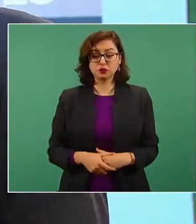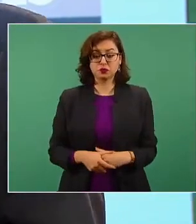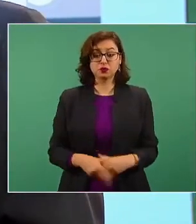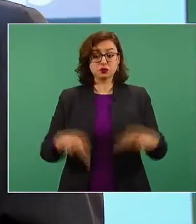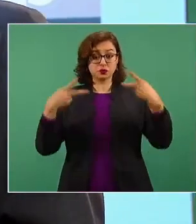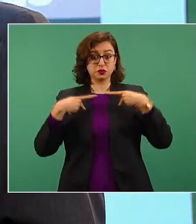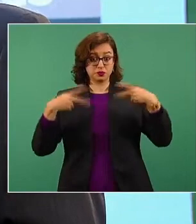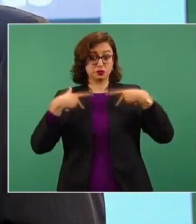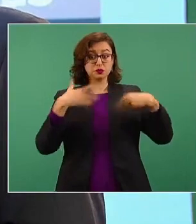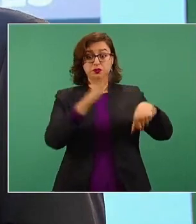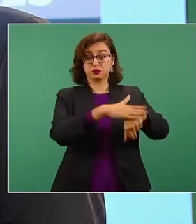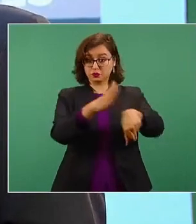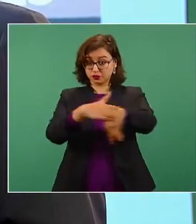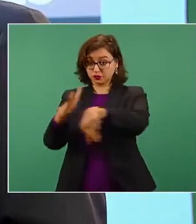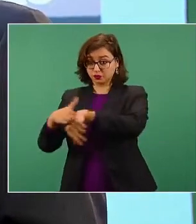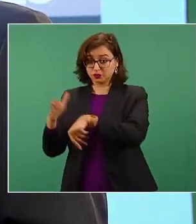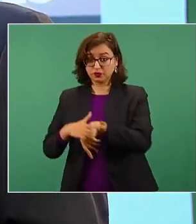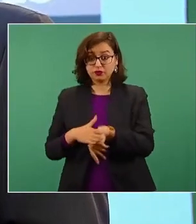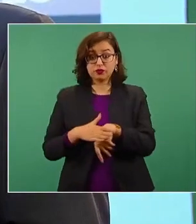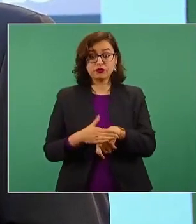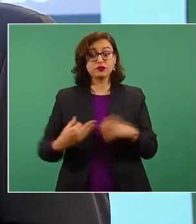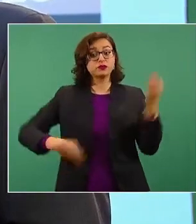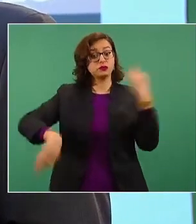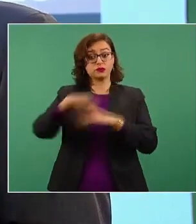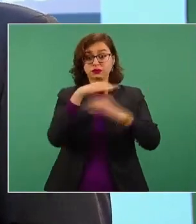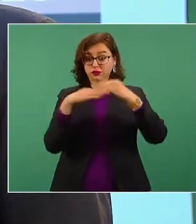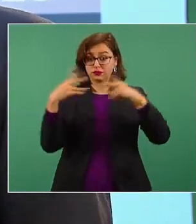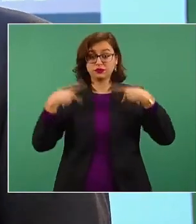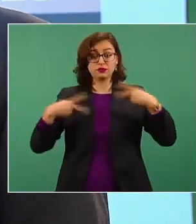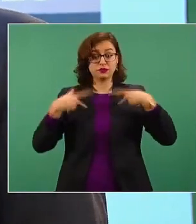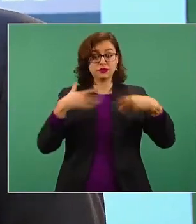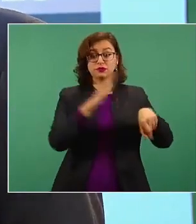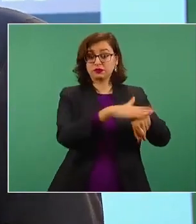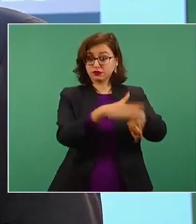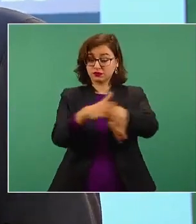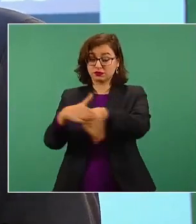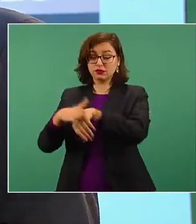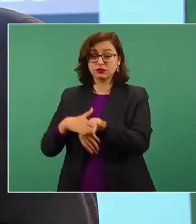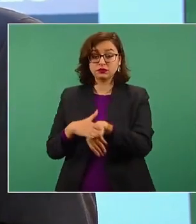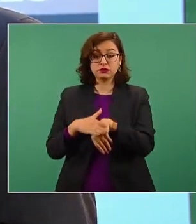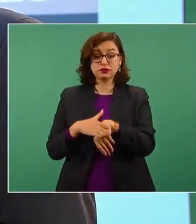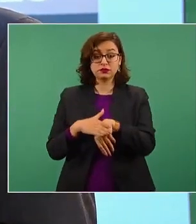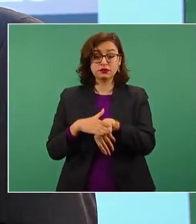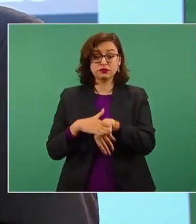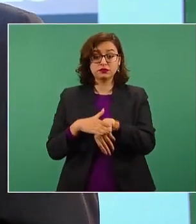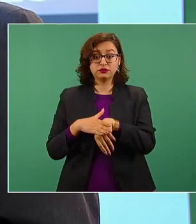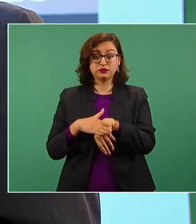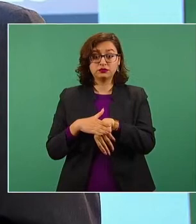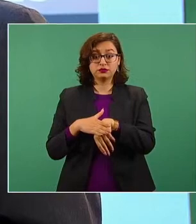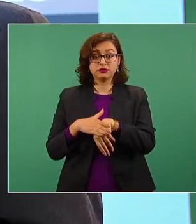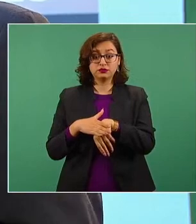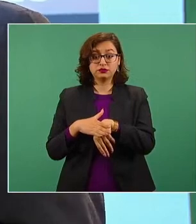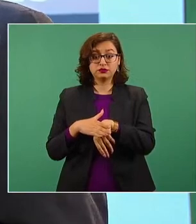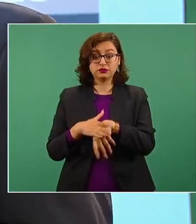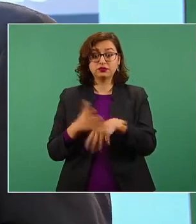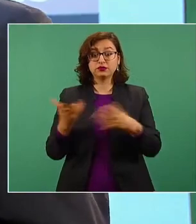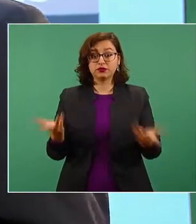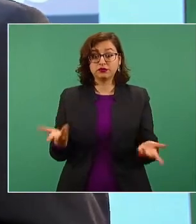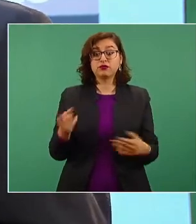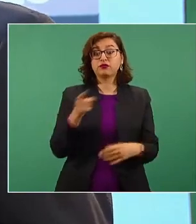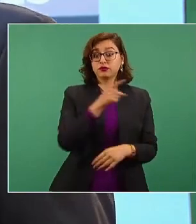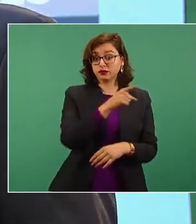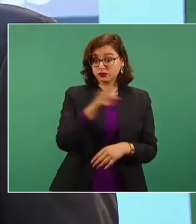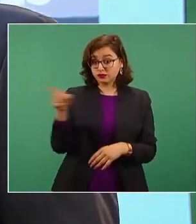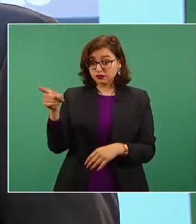gente, a todos los ciudadanos, que el que sepa de preparativos